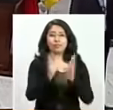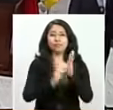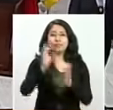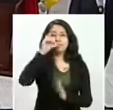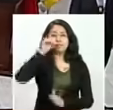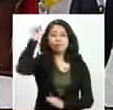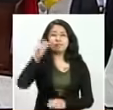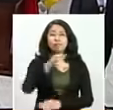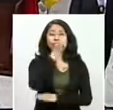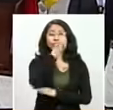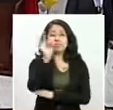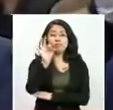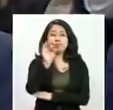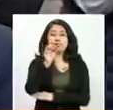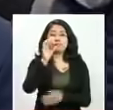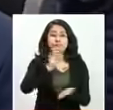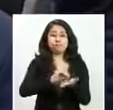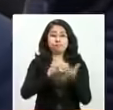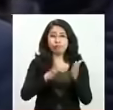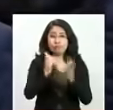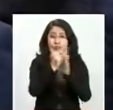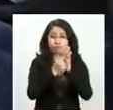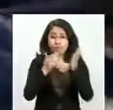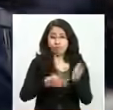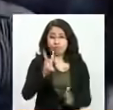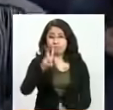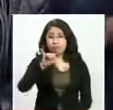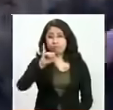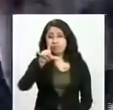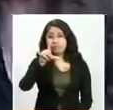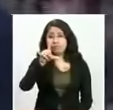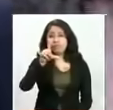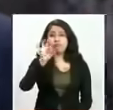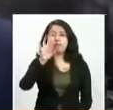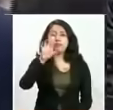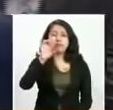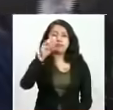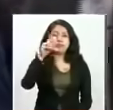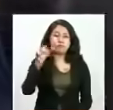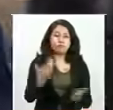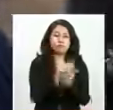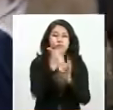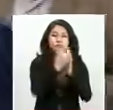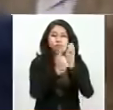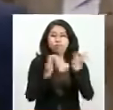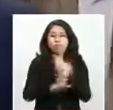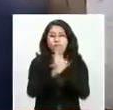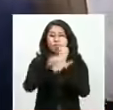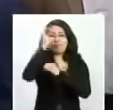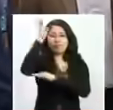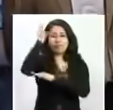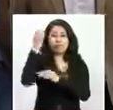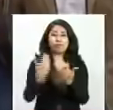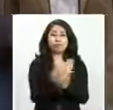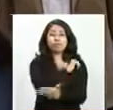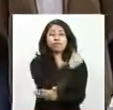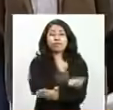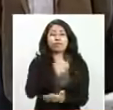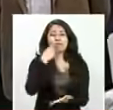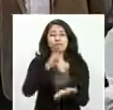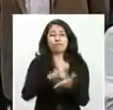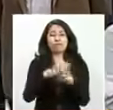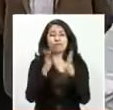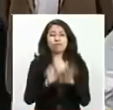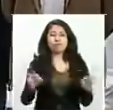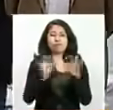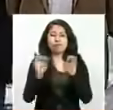al doctor Wilfredo Franz David Chávez Serrano como el nuevo Procurador General del Estado. La nueva autoridad resaltó la